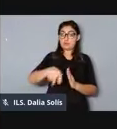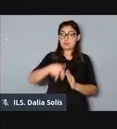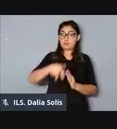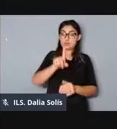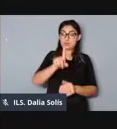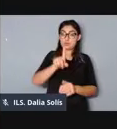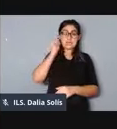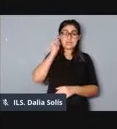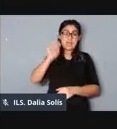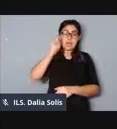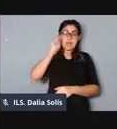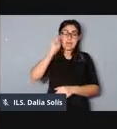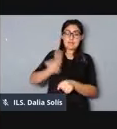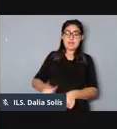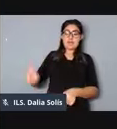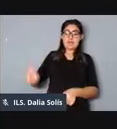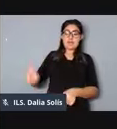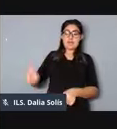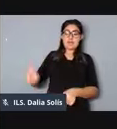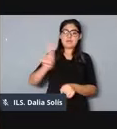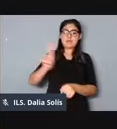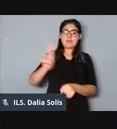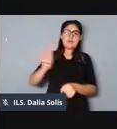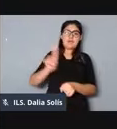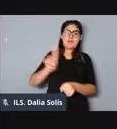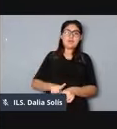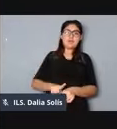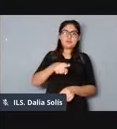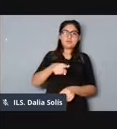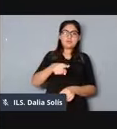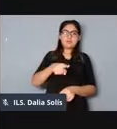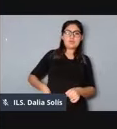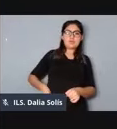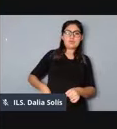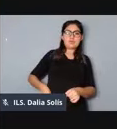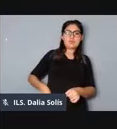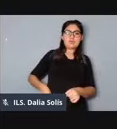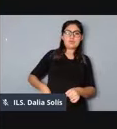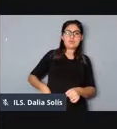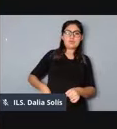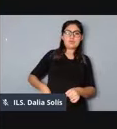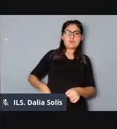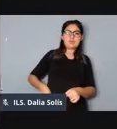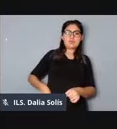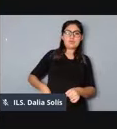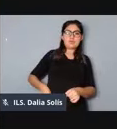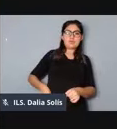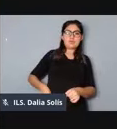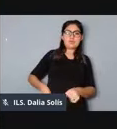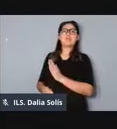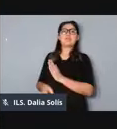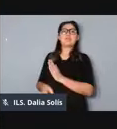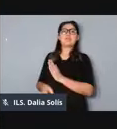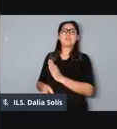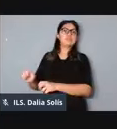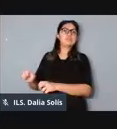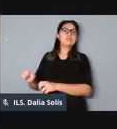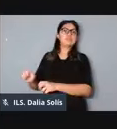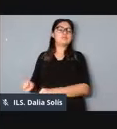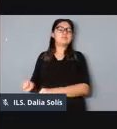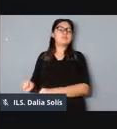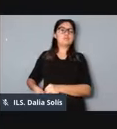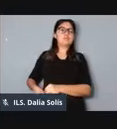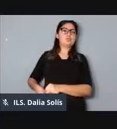Como un medio. Y no es como una alerta nada más, ¿no? Sino es un cotidiano.